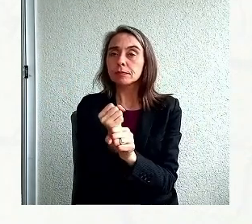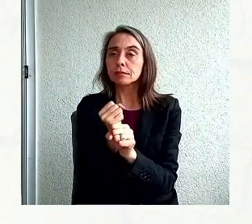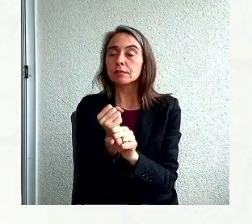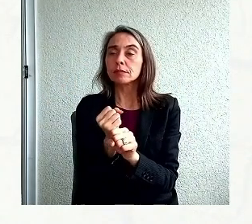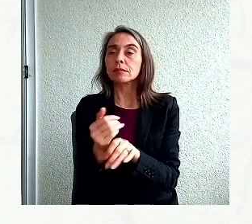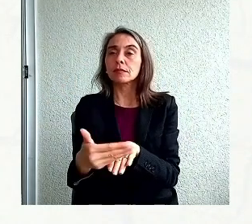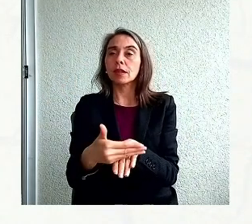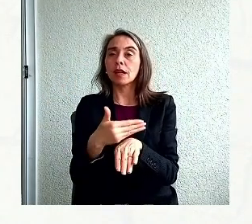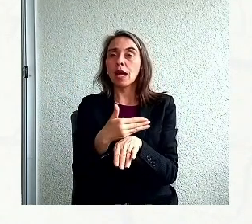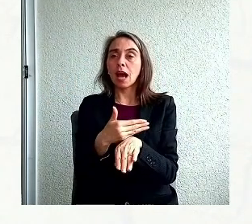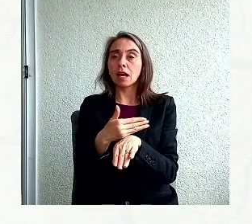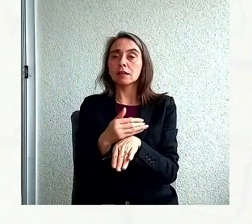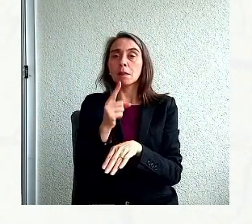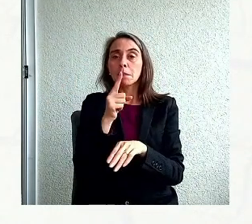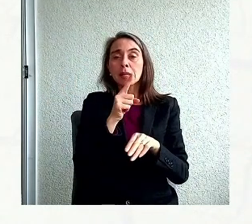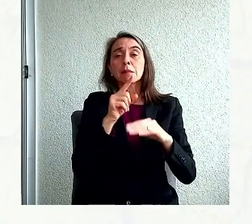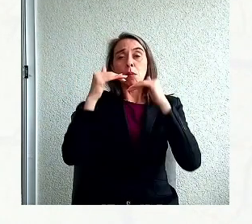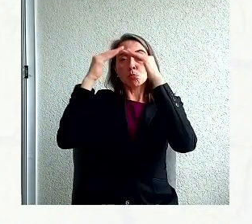tenemos con Francisco.